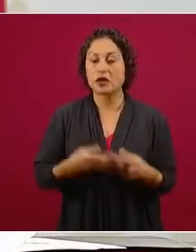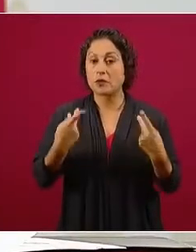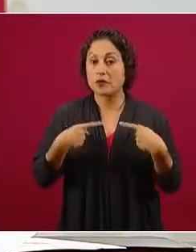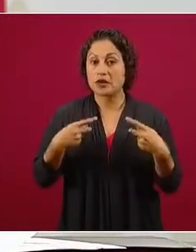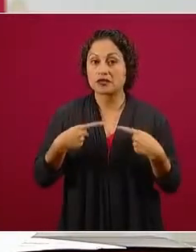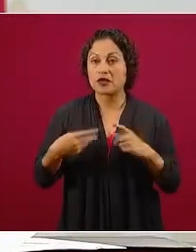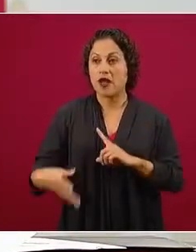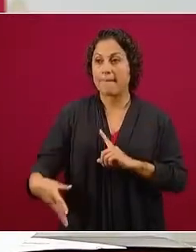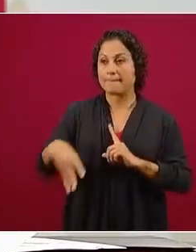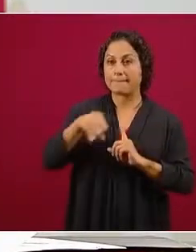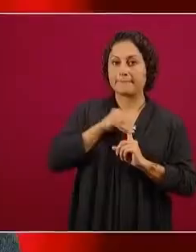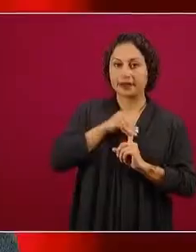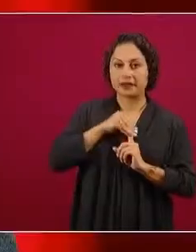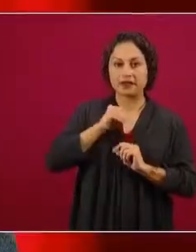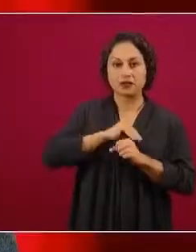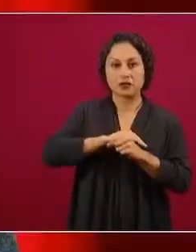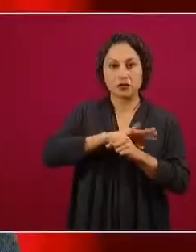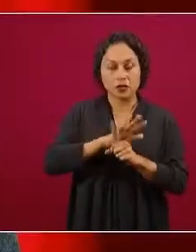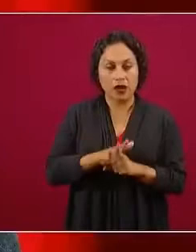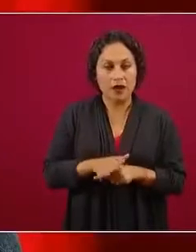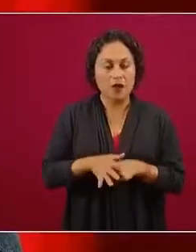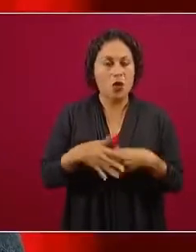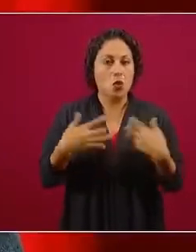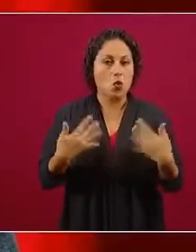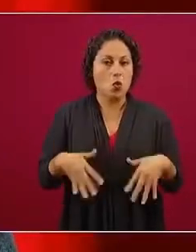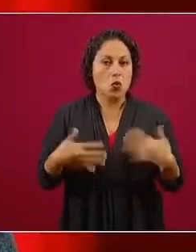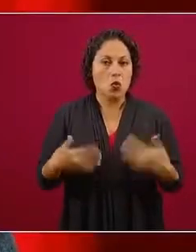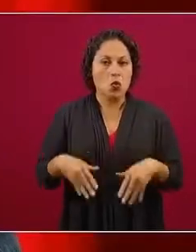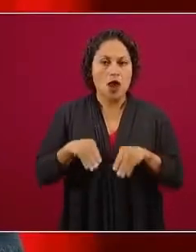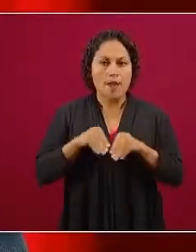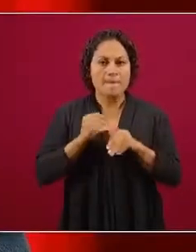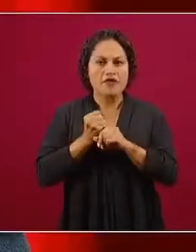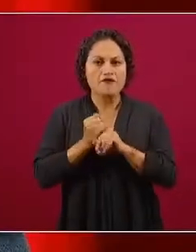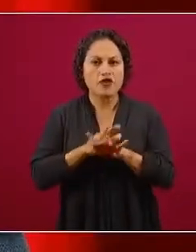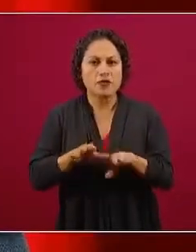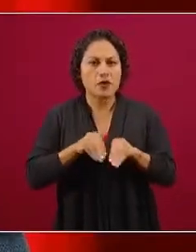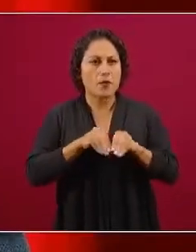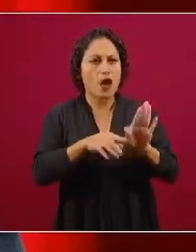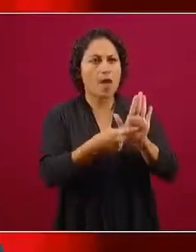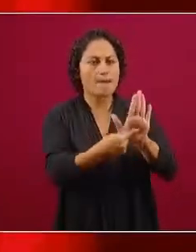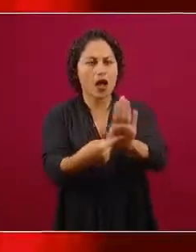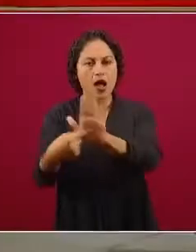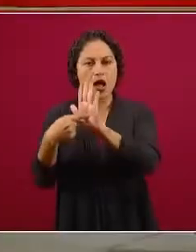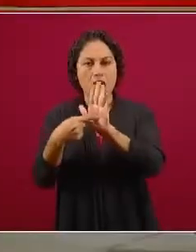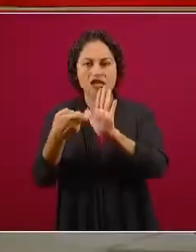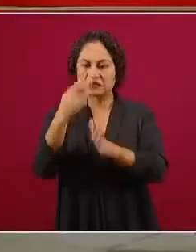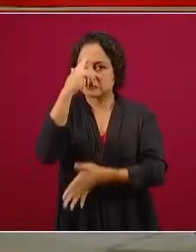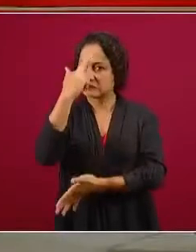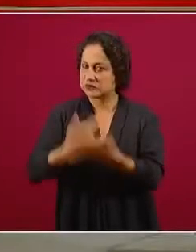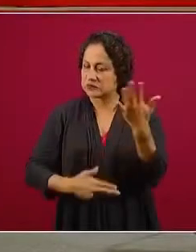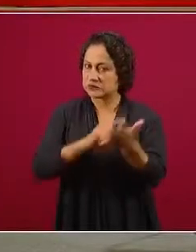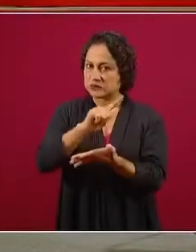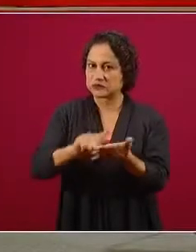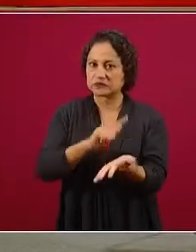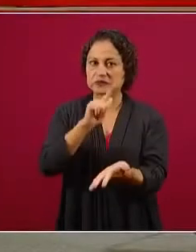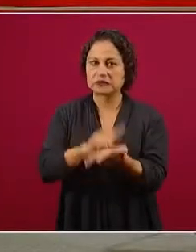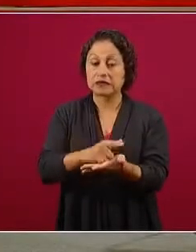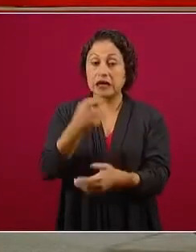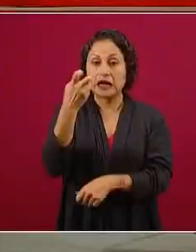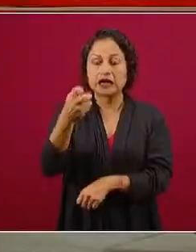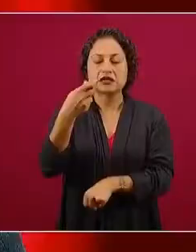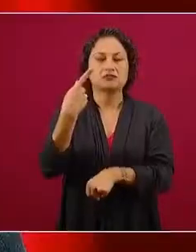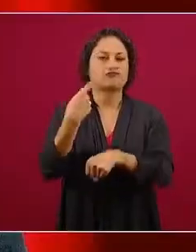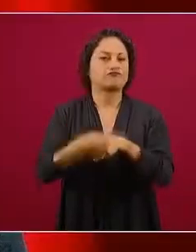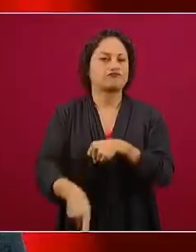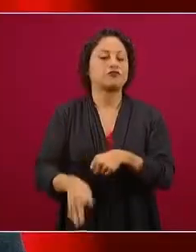afectado por el COVID-19. Y esto es muy grave porque hemos retrocedido en los medios de